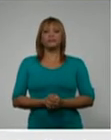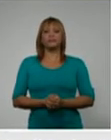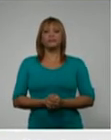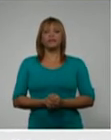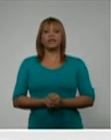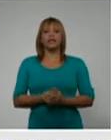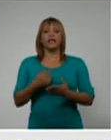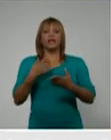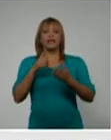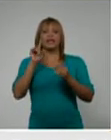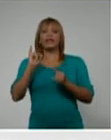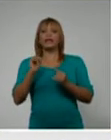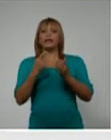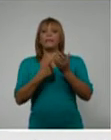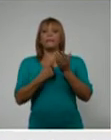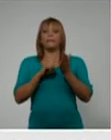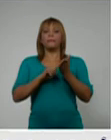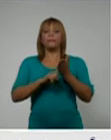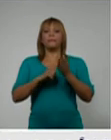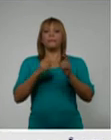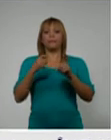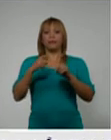de Medicina Tropical Pedro Curí,